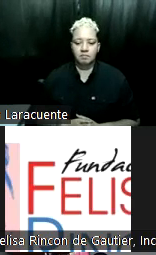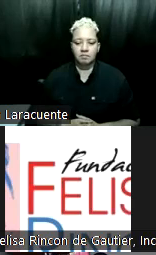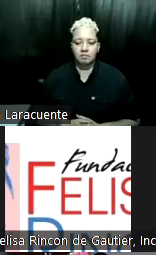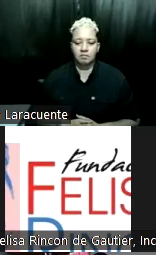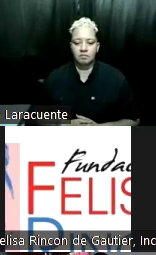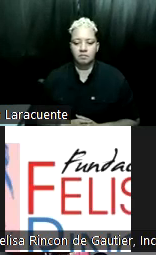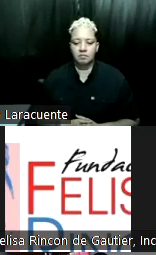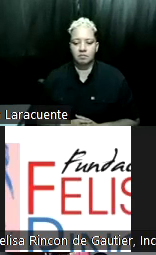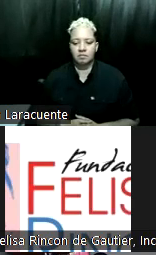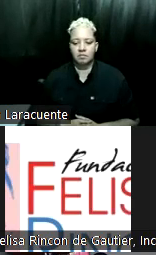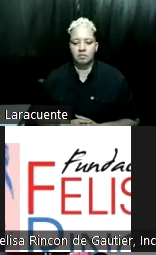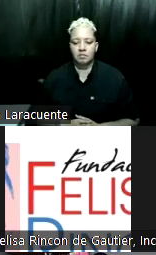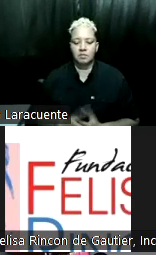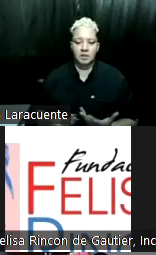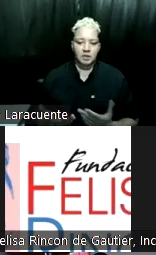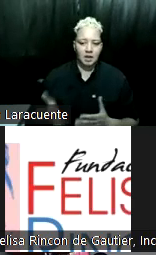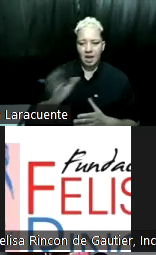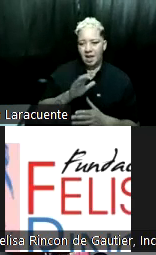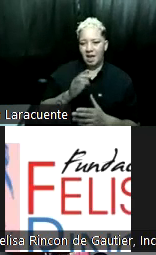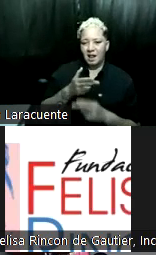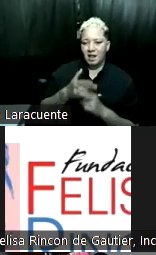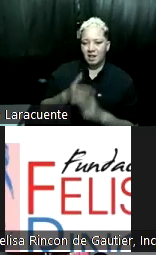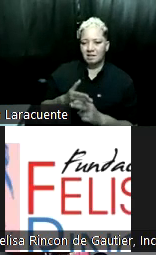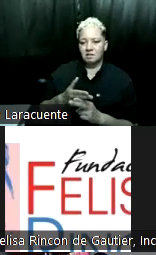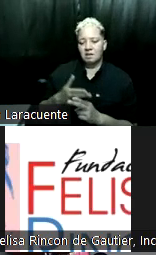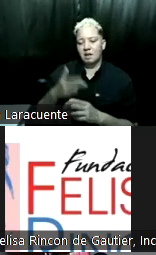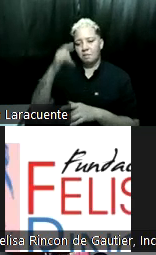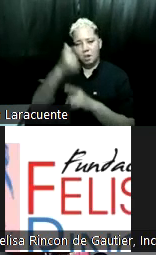pues se le han llamado hermanos, pero no lo eran.